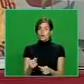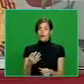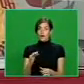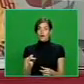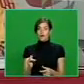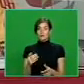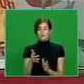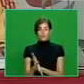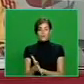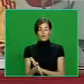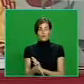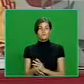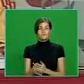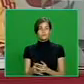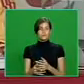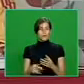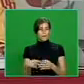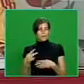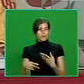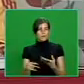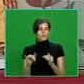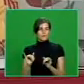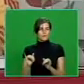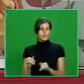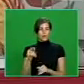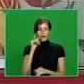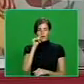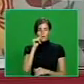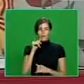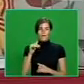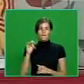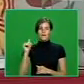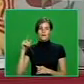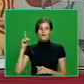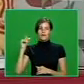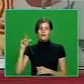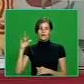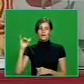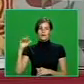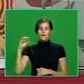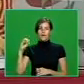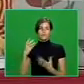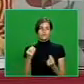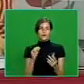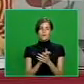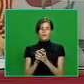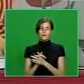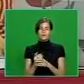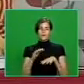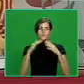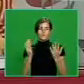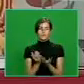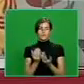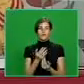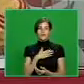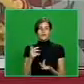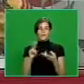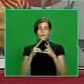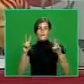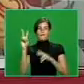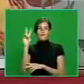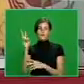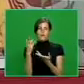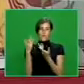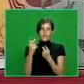jugada Alberto Federico rabel Tenemos muchos amigos en el mundo que quieren la paz de Venezuela y nos cuentan